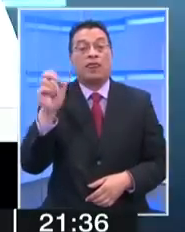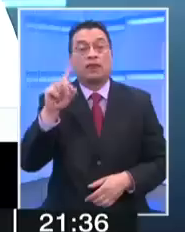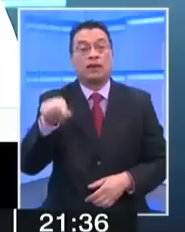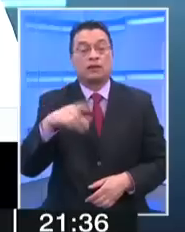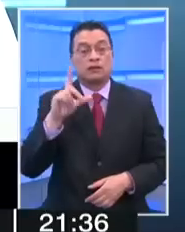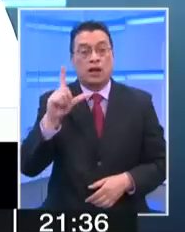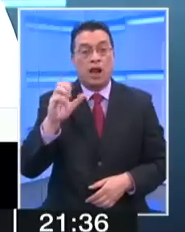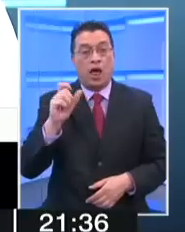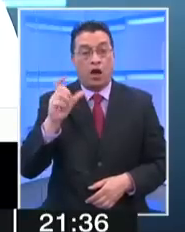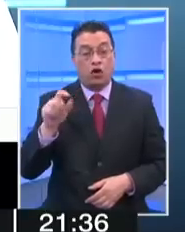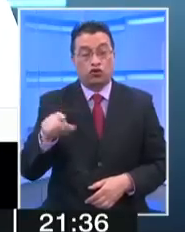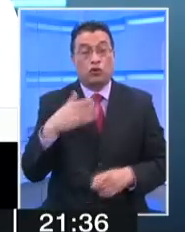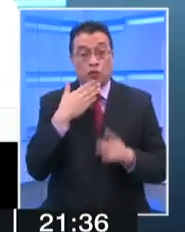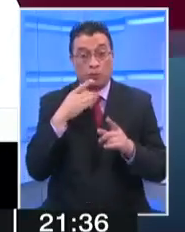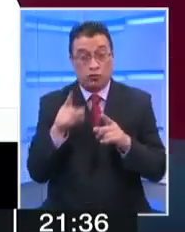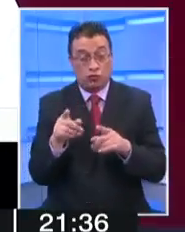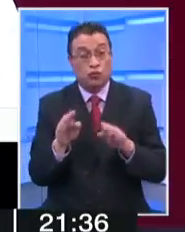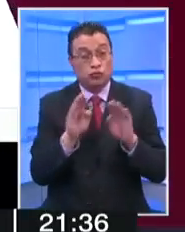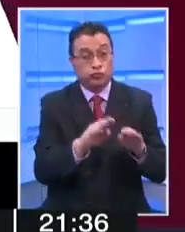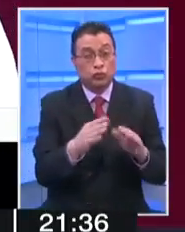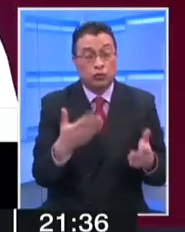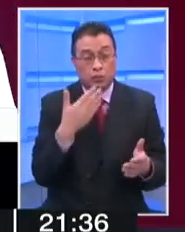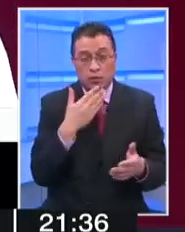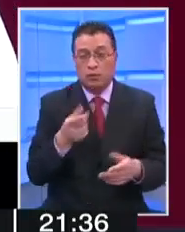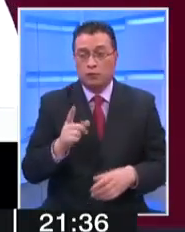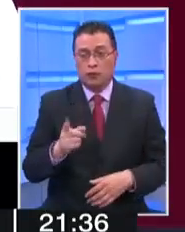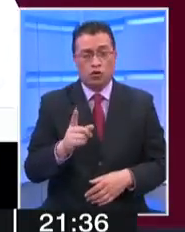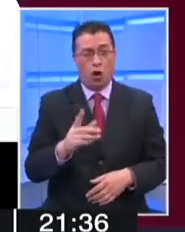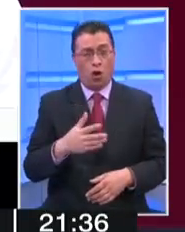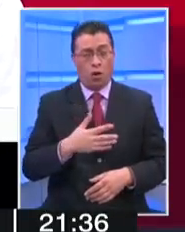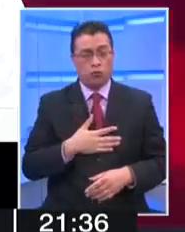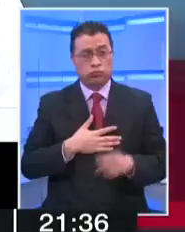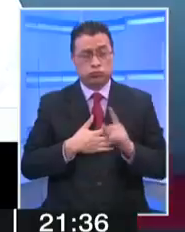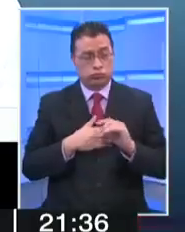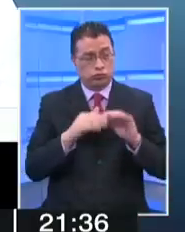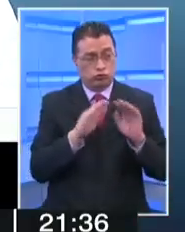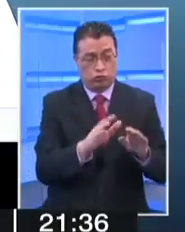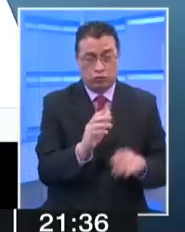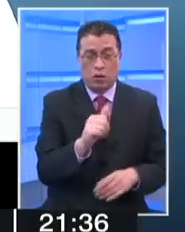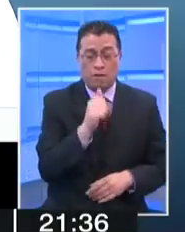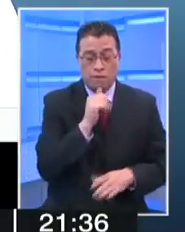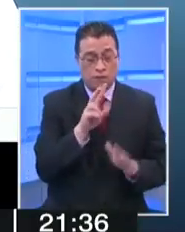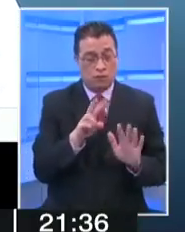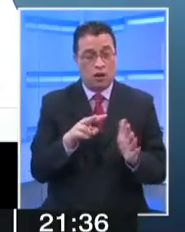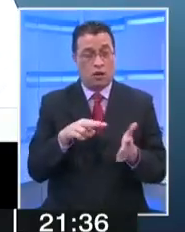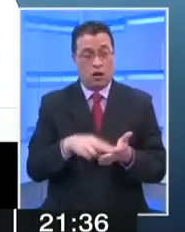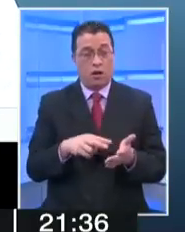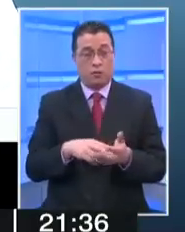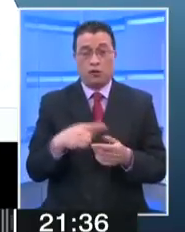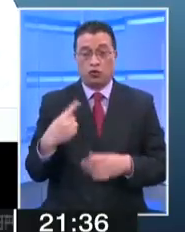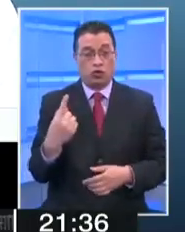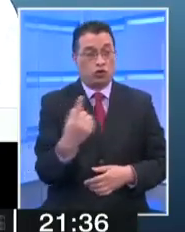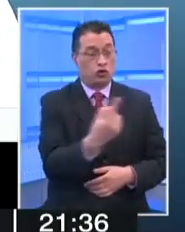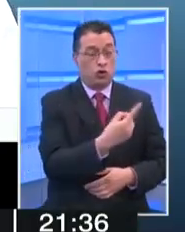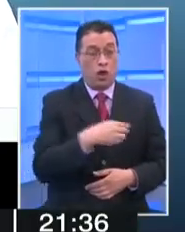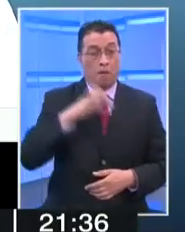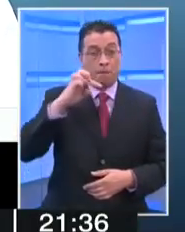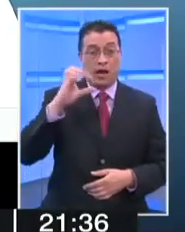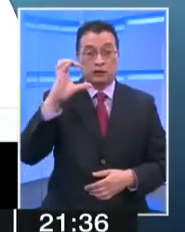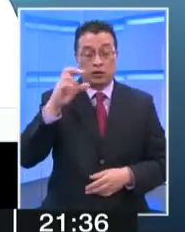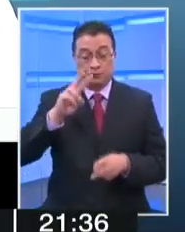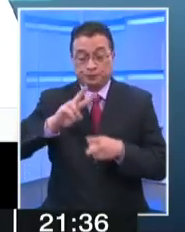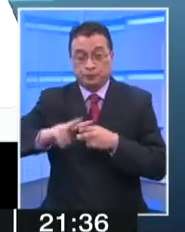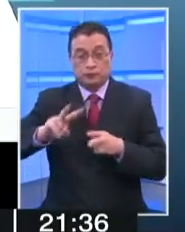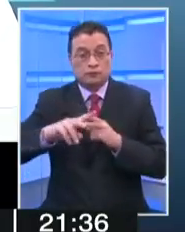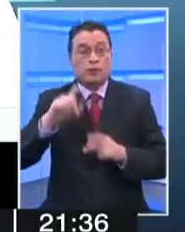candidatura es su candidato también bueno mire no no mi candidato todavía yo voy a voy a esperar que el colectivo partido comunista de chile resuelva